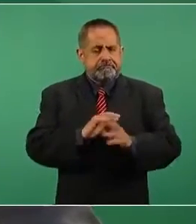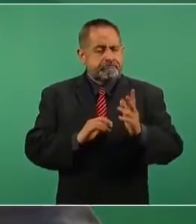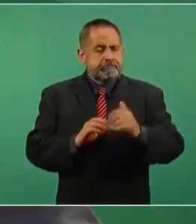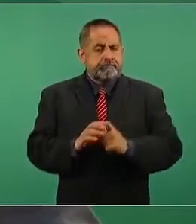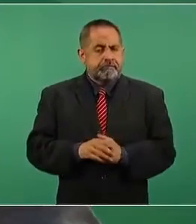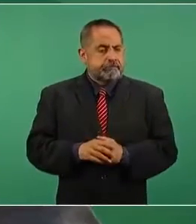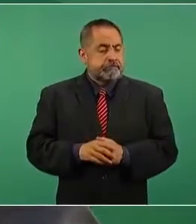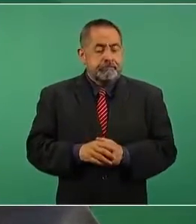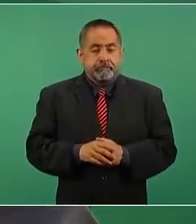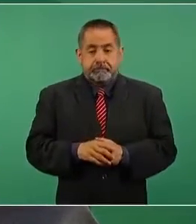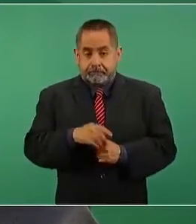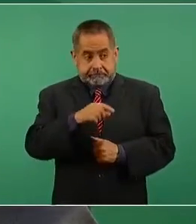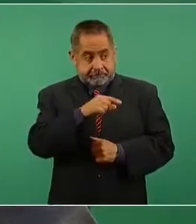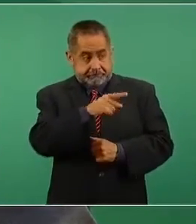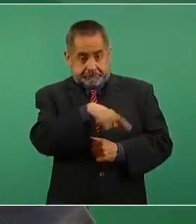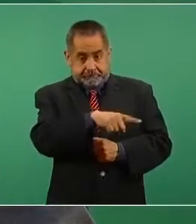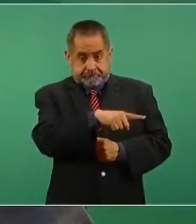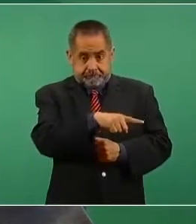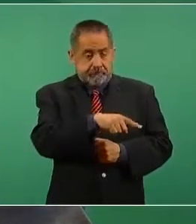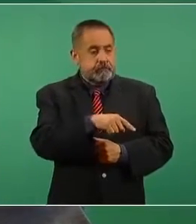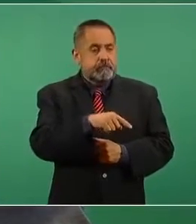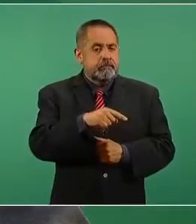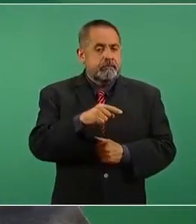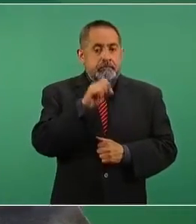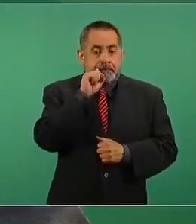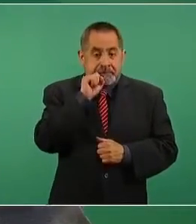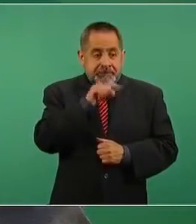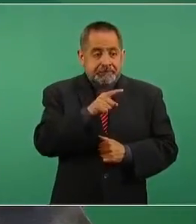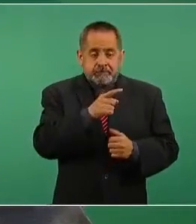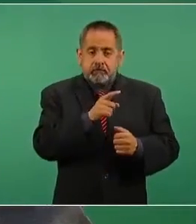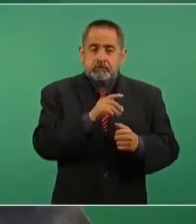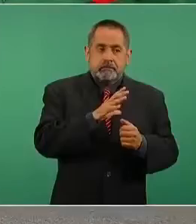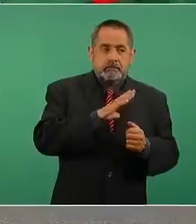tenían al mismo tiempo un contrato